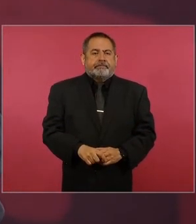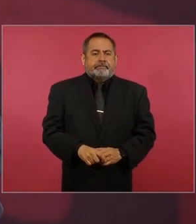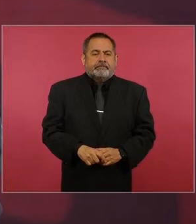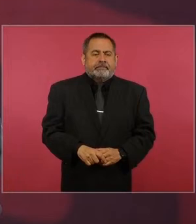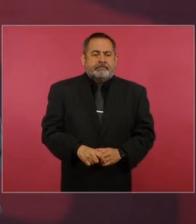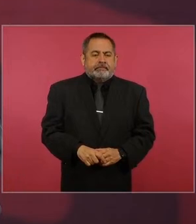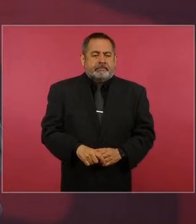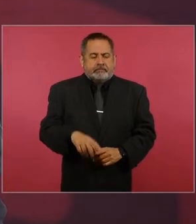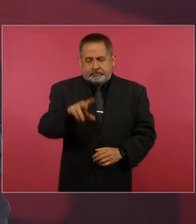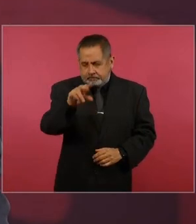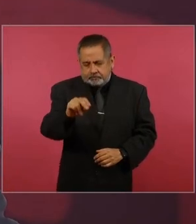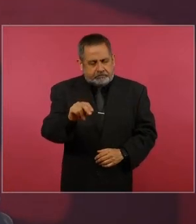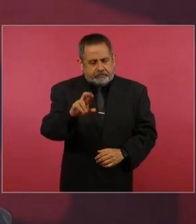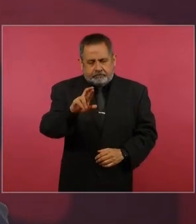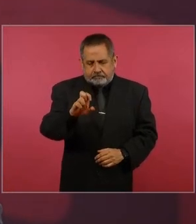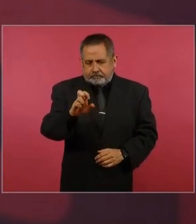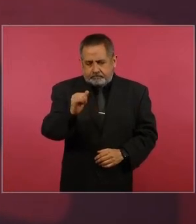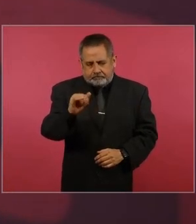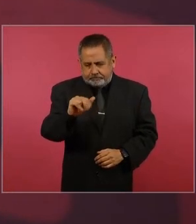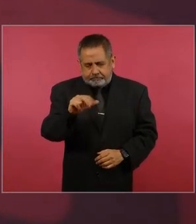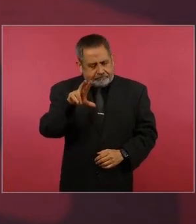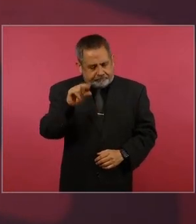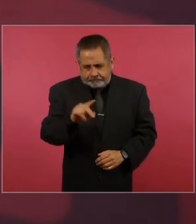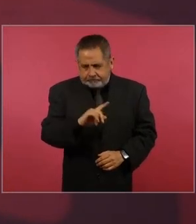No, reina, no.